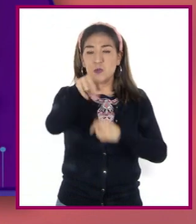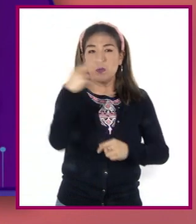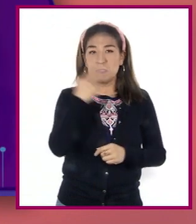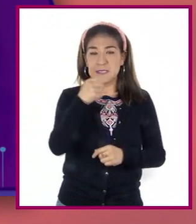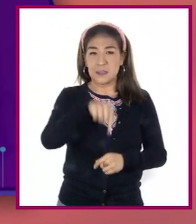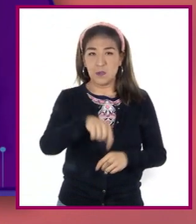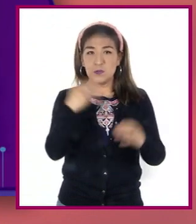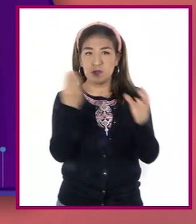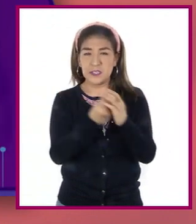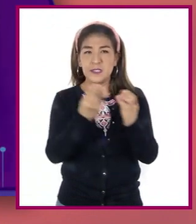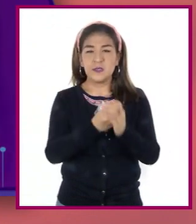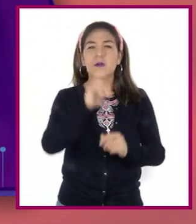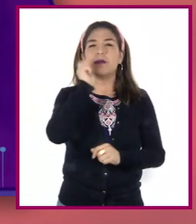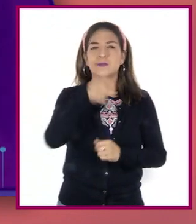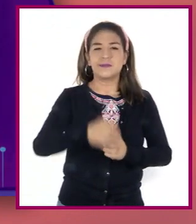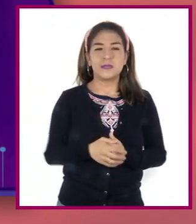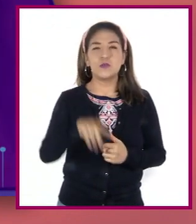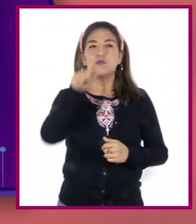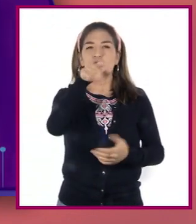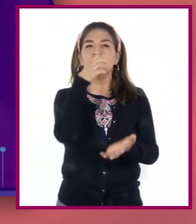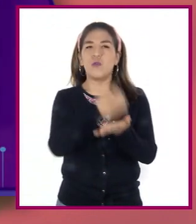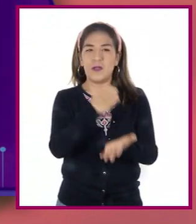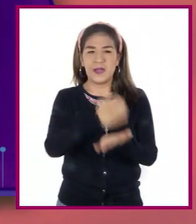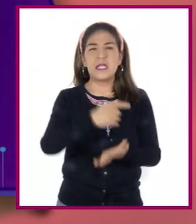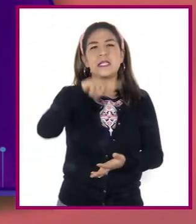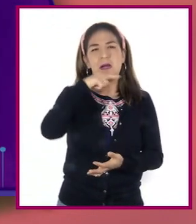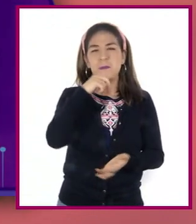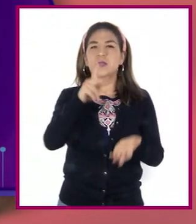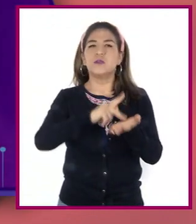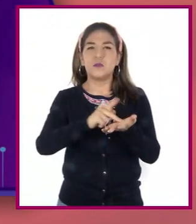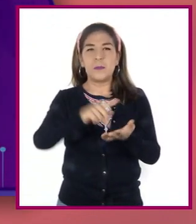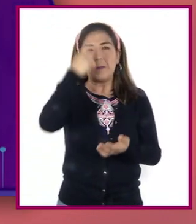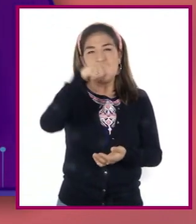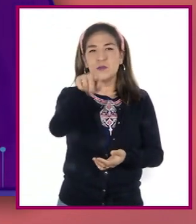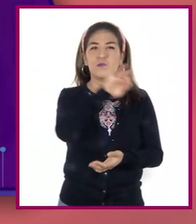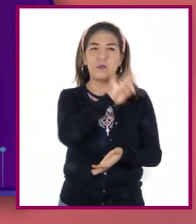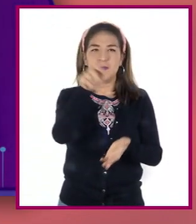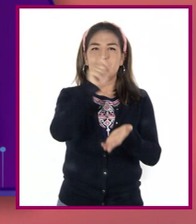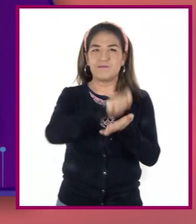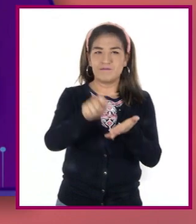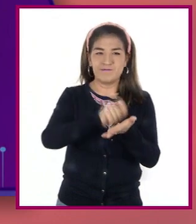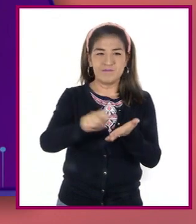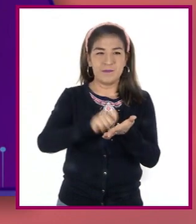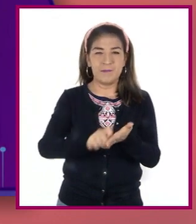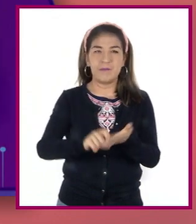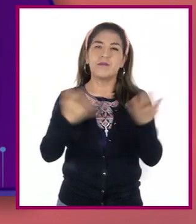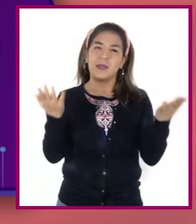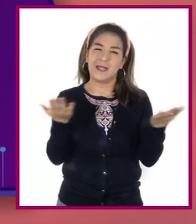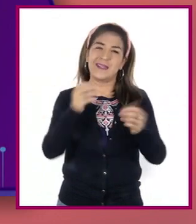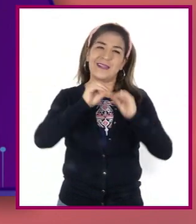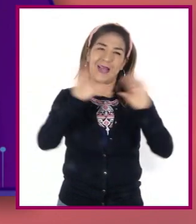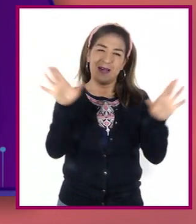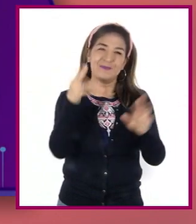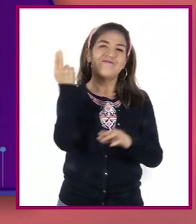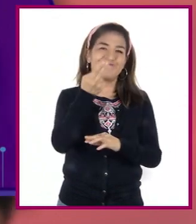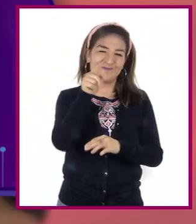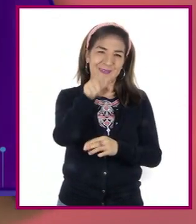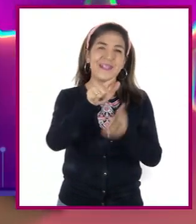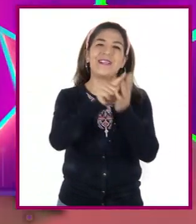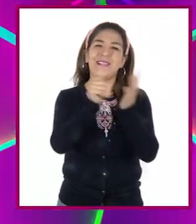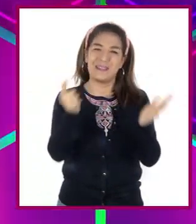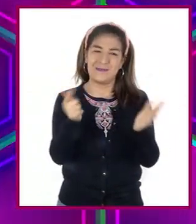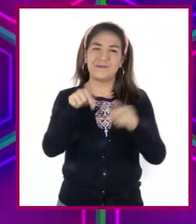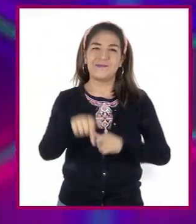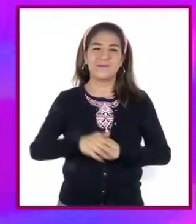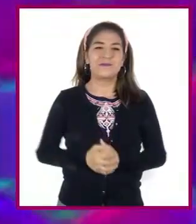son su siempre confiable cuaderno y lápiz o bolígrafo para que puedan tomar notas. Y, por supuesto, su libro de